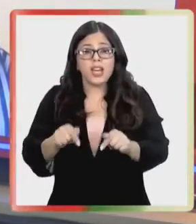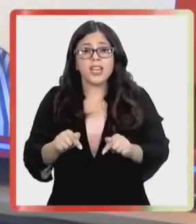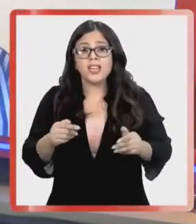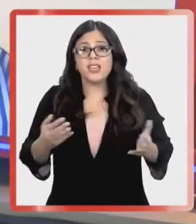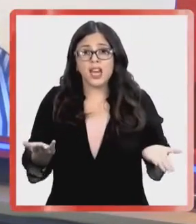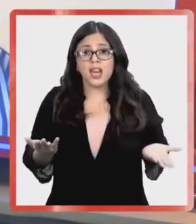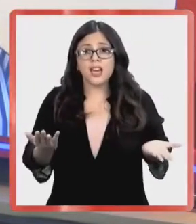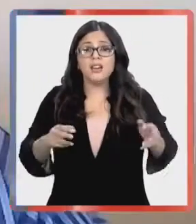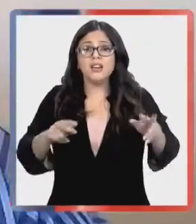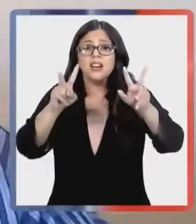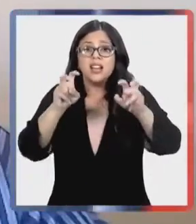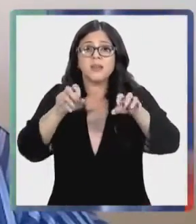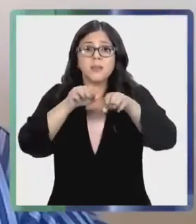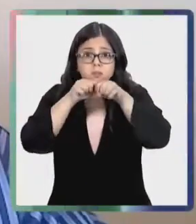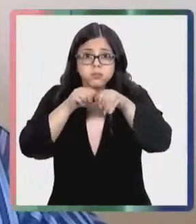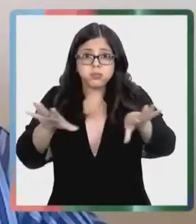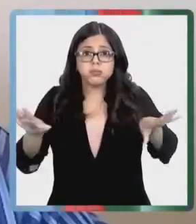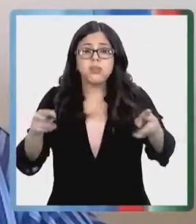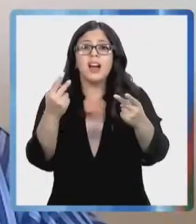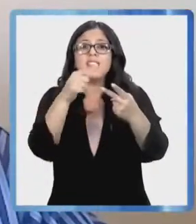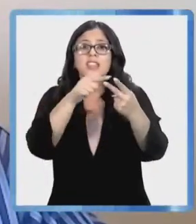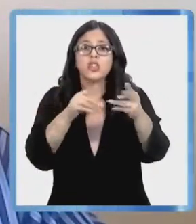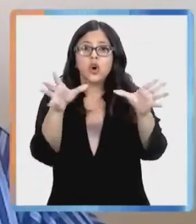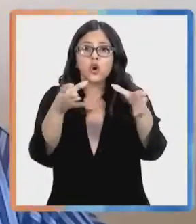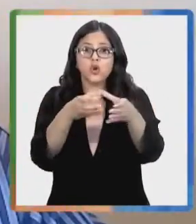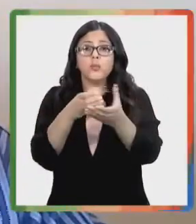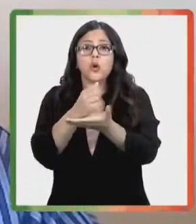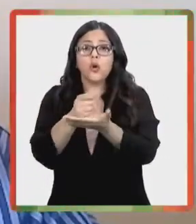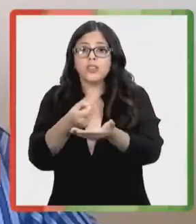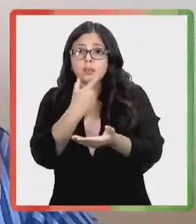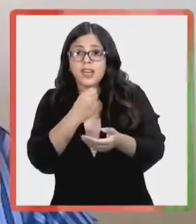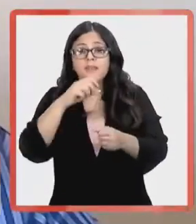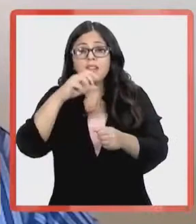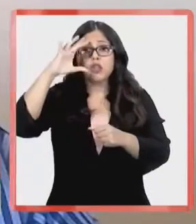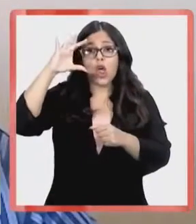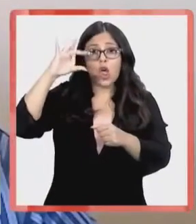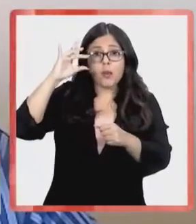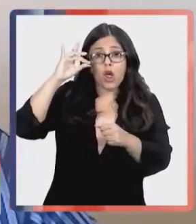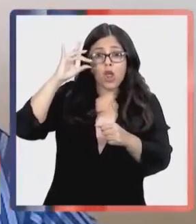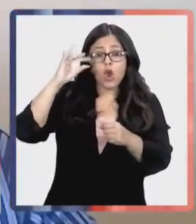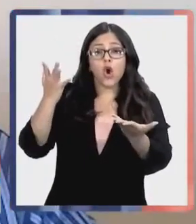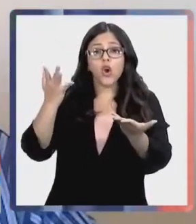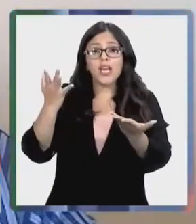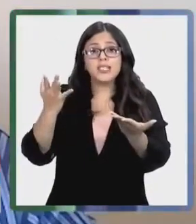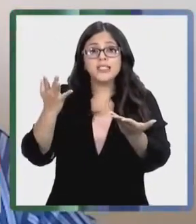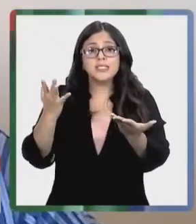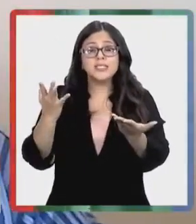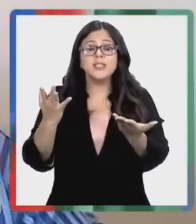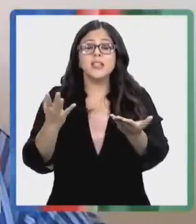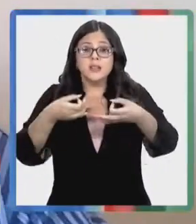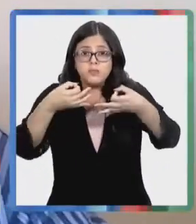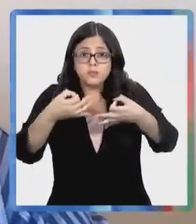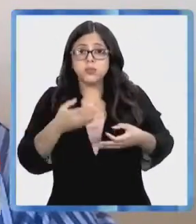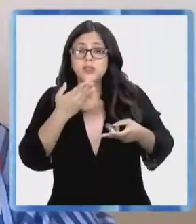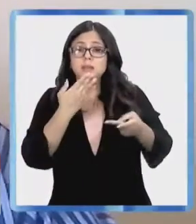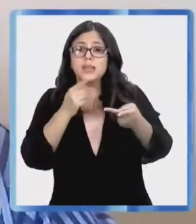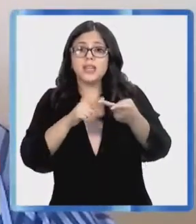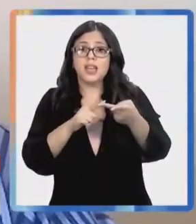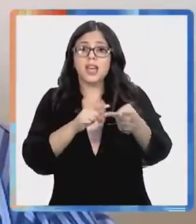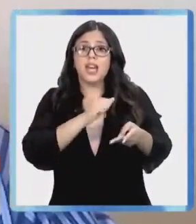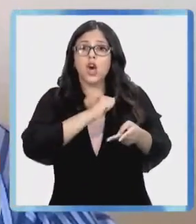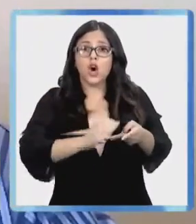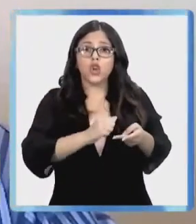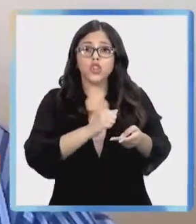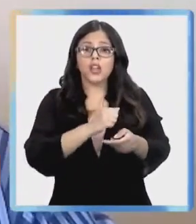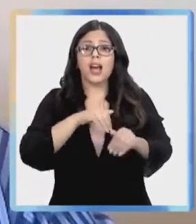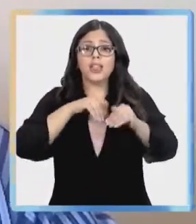venir la cobertura de esos dos grupos de medicamentos, analgésicos de última generación y antidepresivos. Y además de eso va a haber un